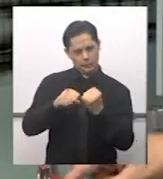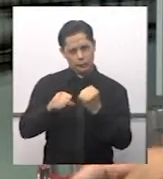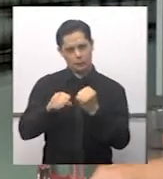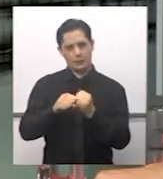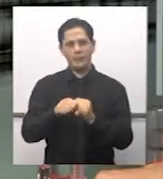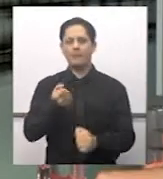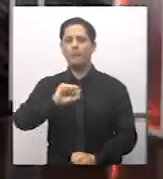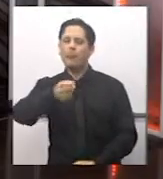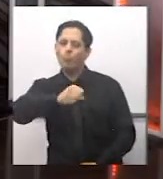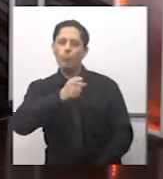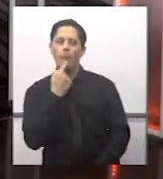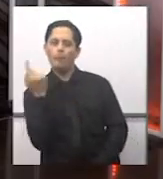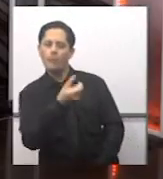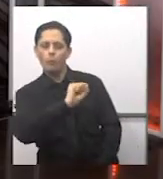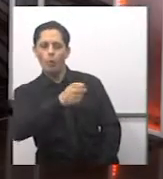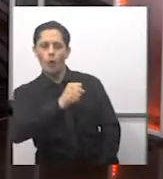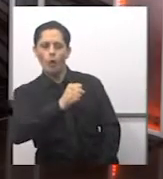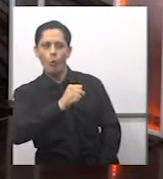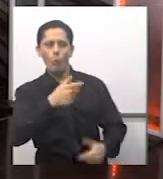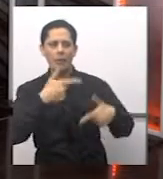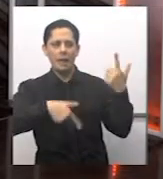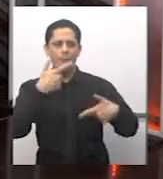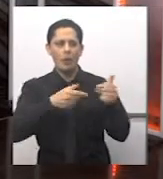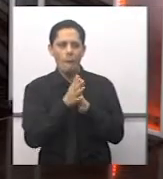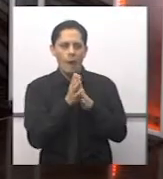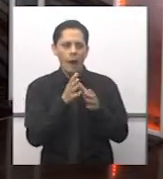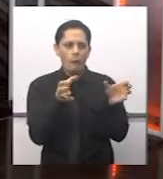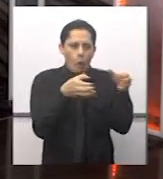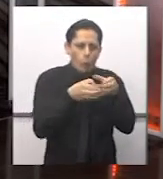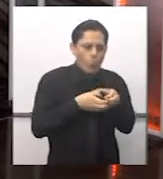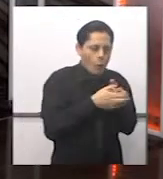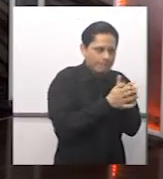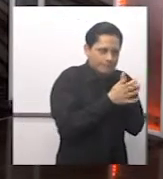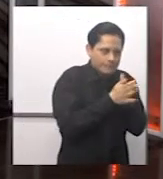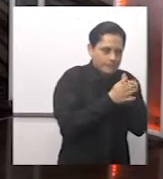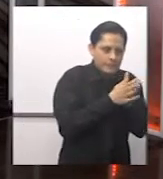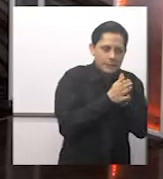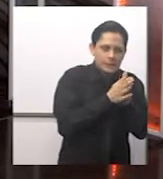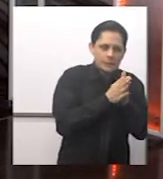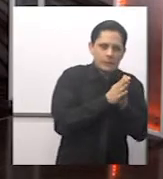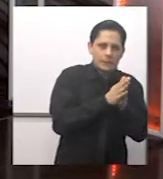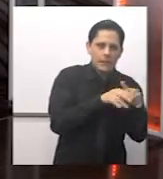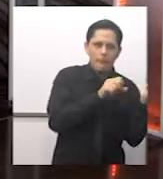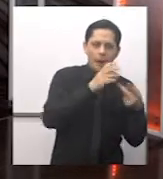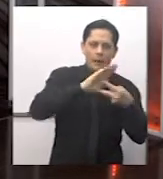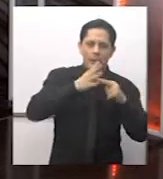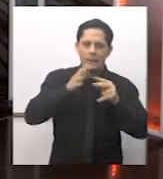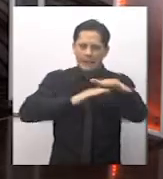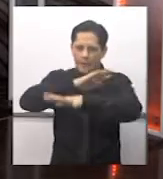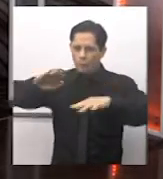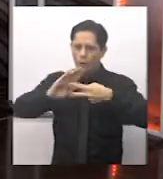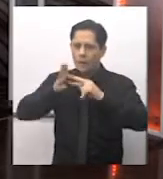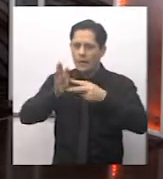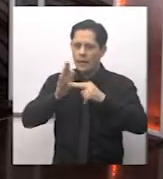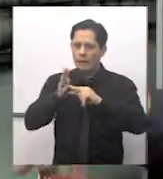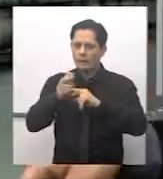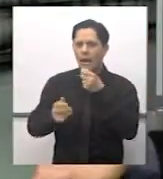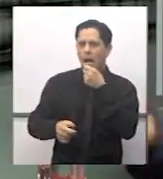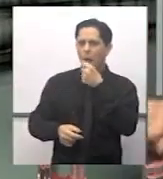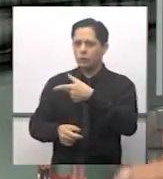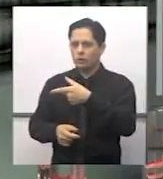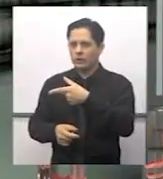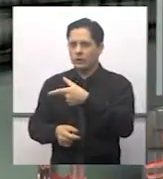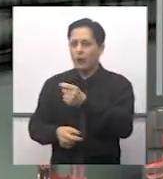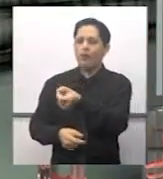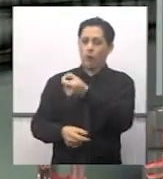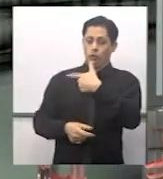manipuló políticamente? ¿Hubo algunos grupos que fueron utilizados como para causar un poco más de problemas? Mire, la verdad... ¿Acusaciones que hubo en su